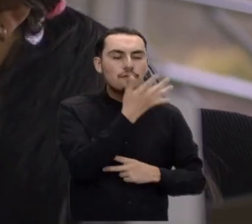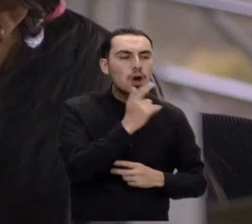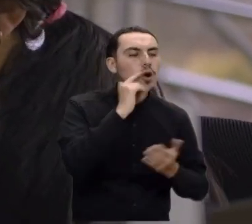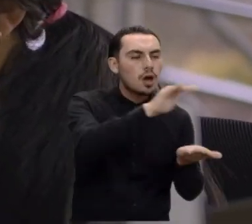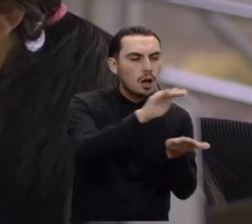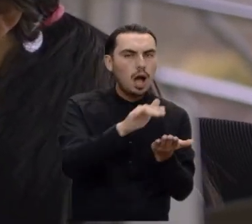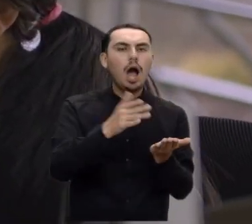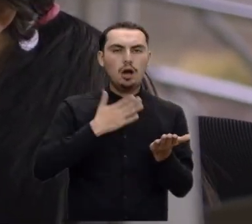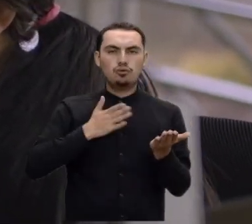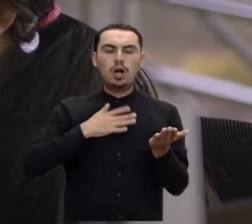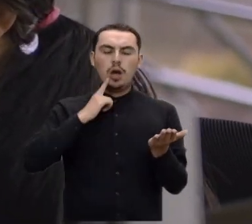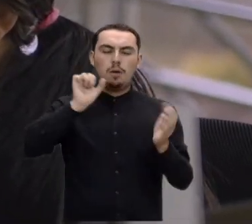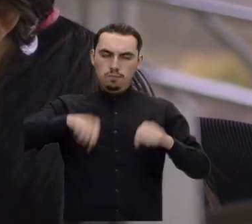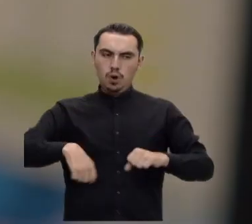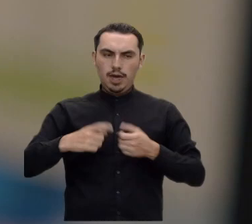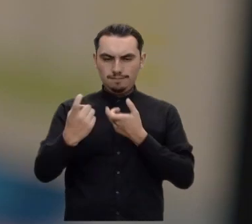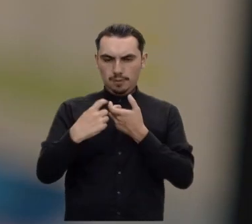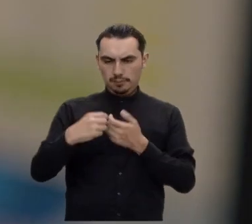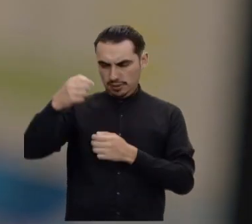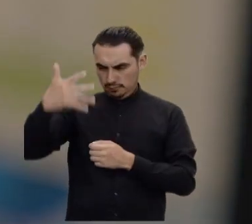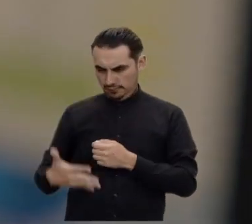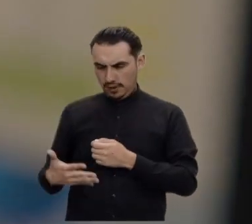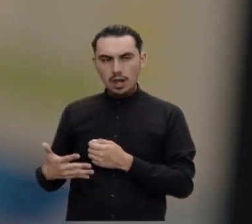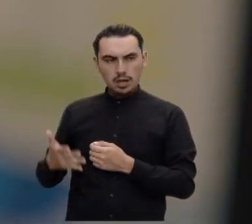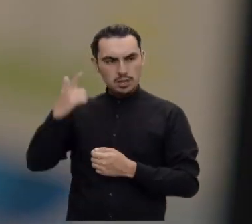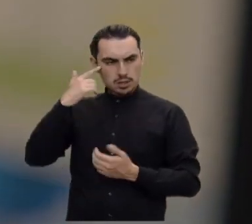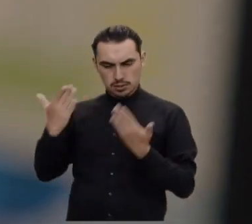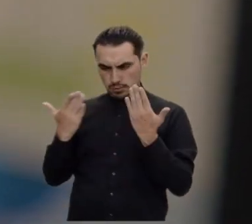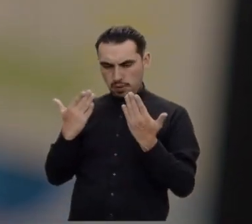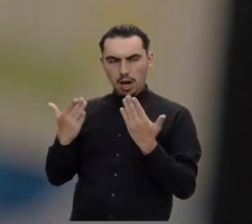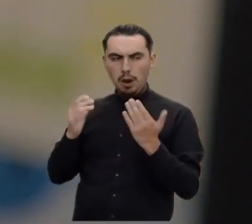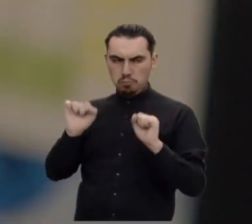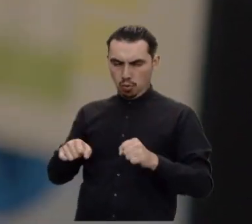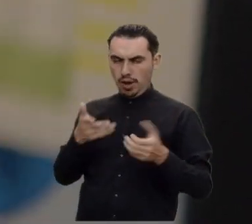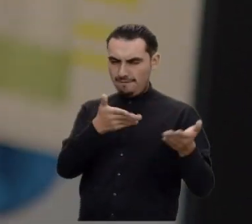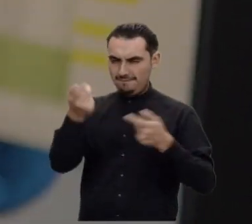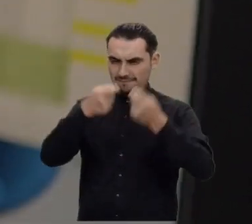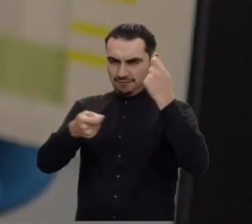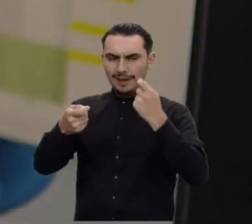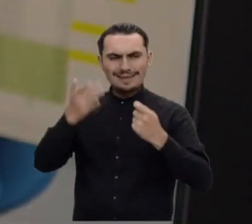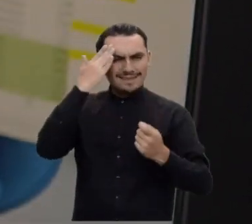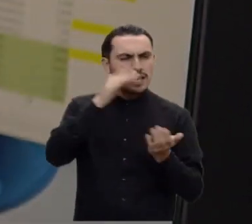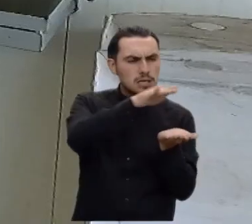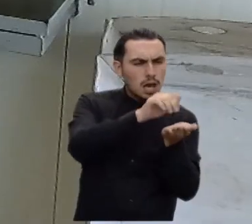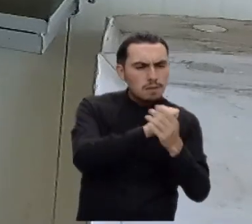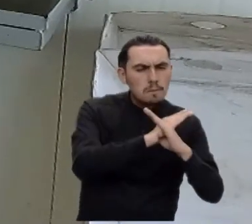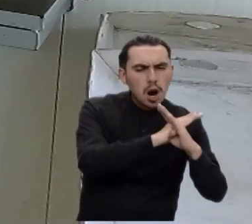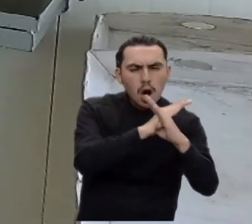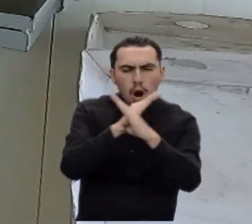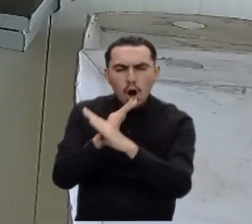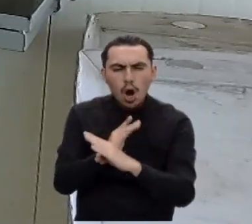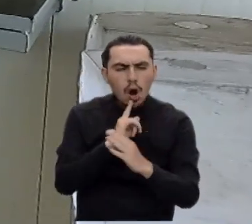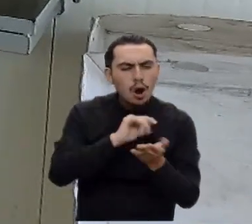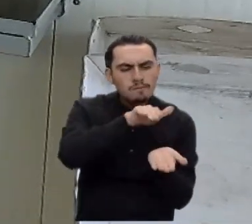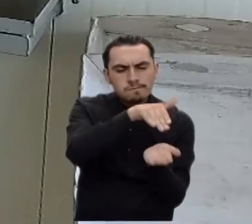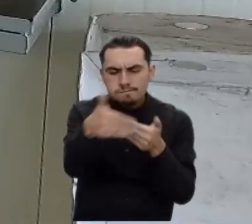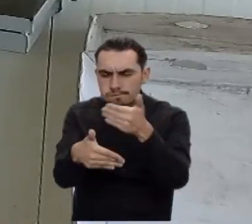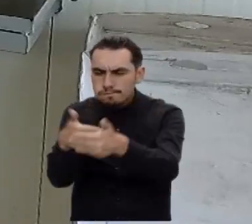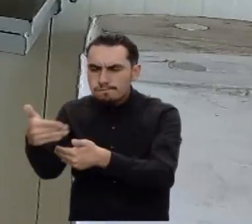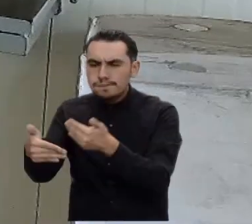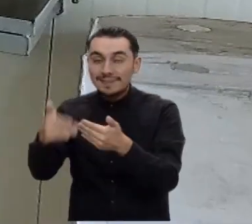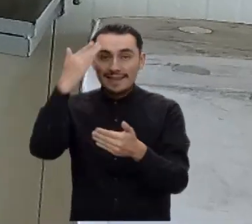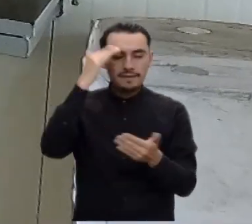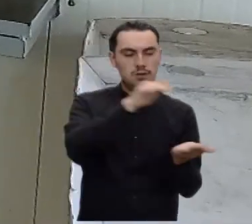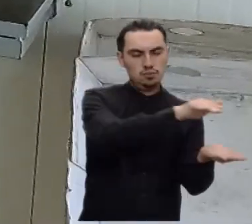que se compran sean las autorizadas en el registro y que la condición sanitaria sea la adecuada, de que se establezcan mecanismos